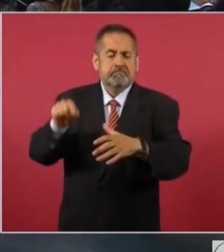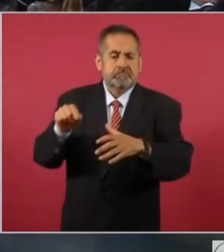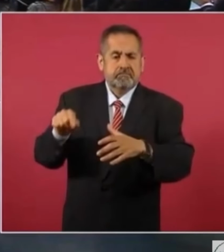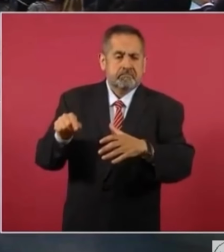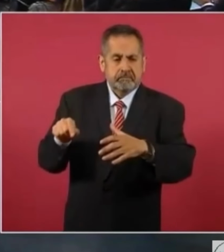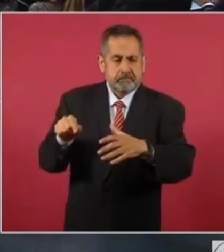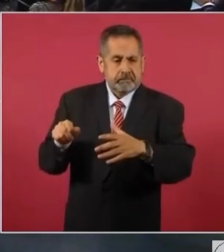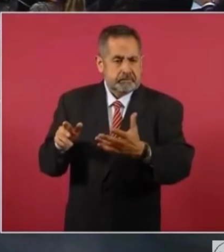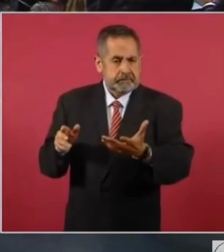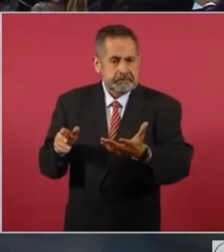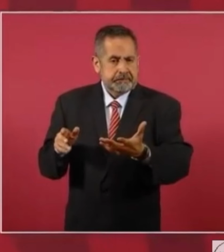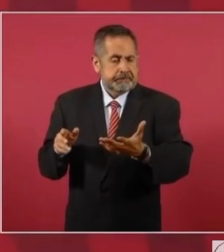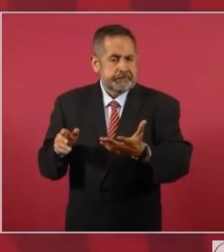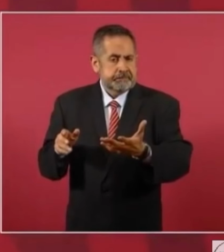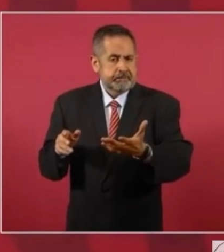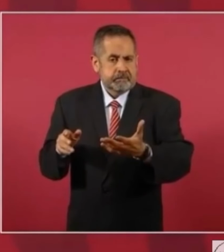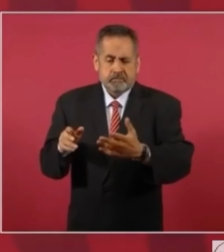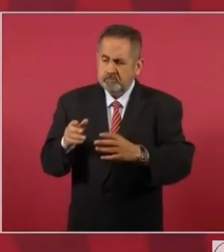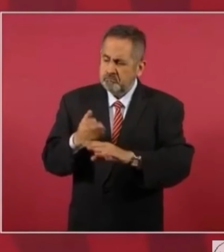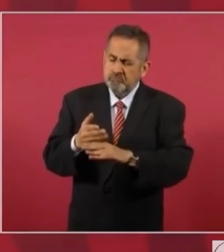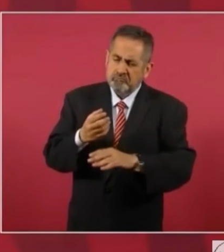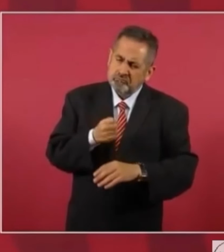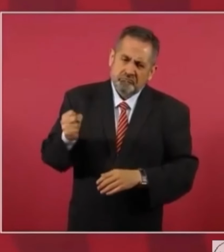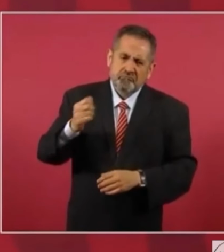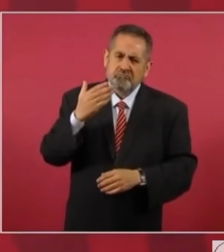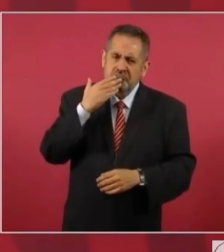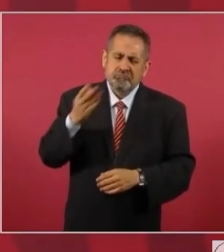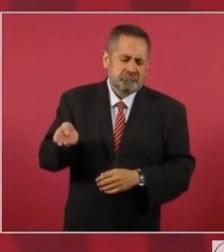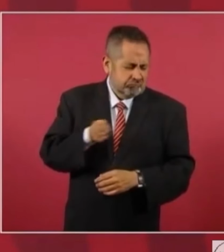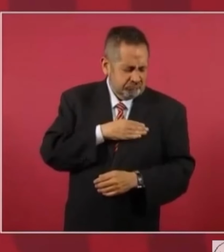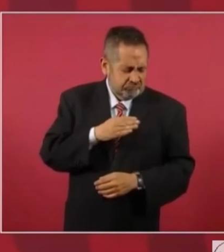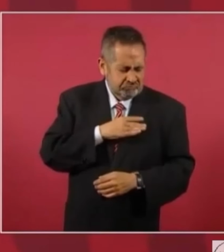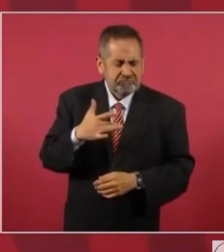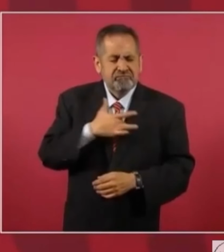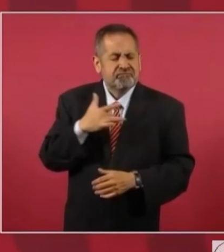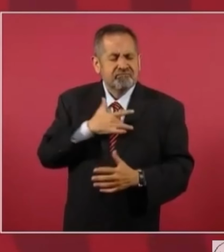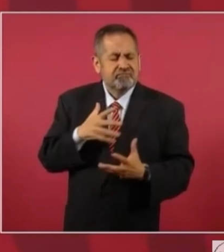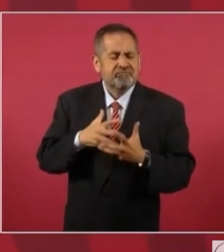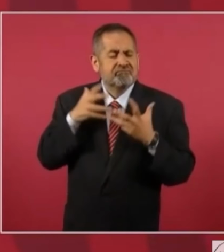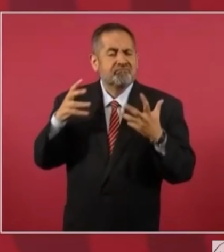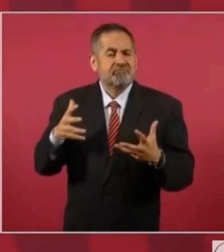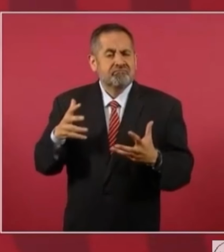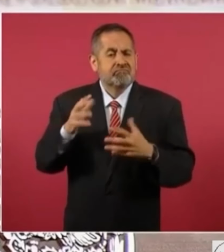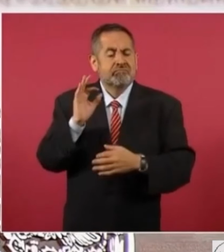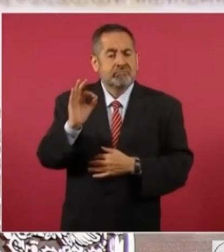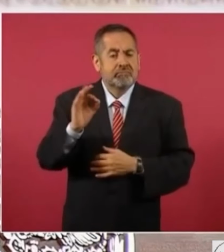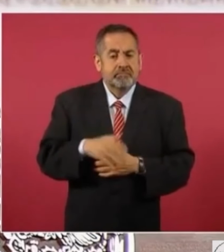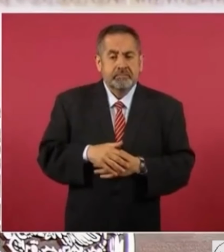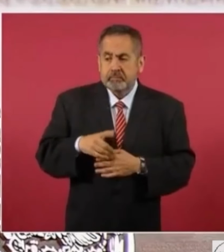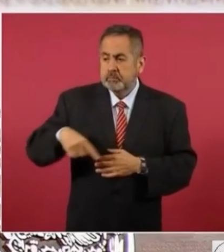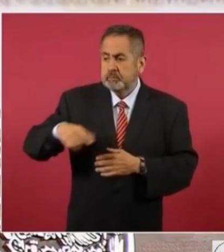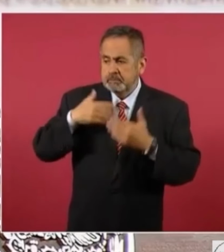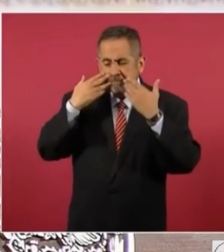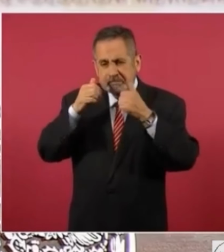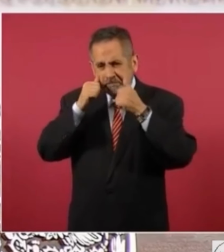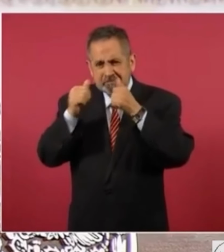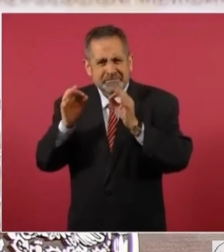es muy buena, es puro corazón y es muy agradecida.